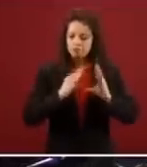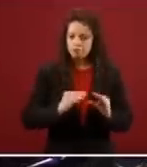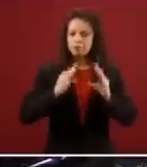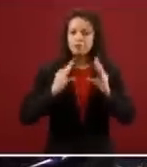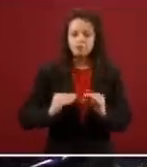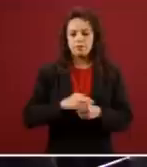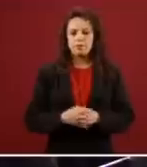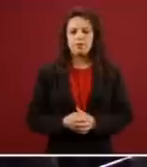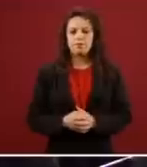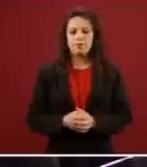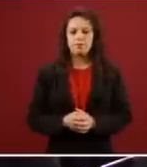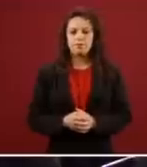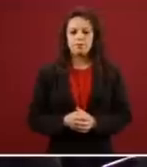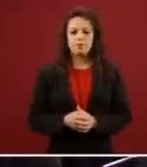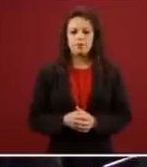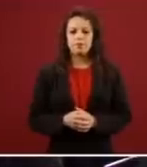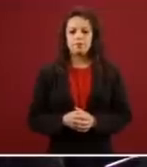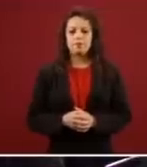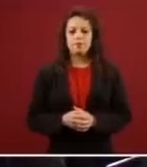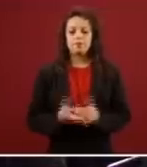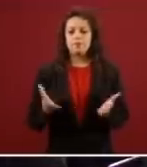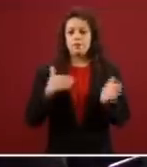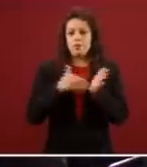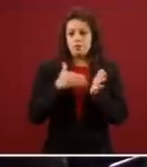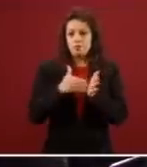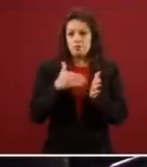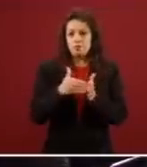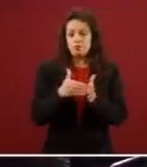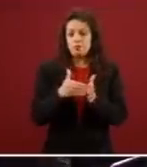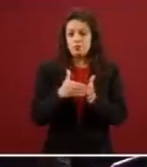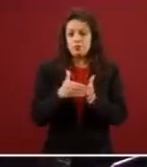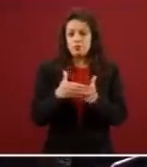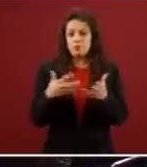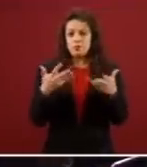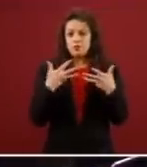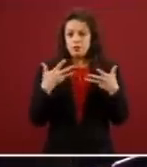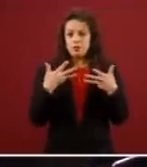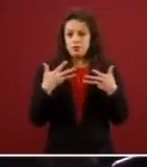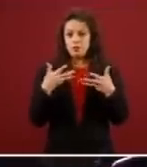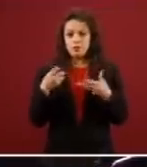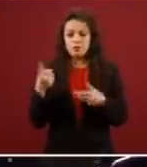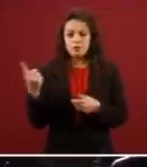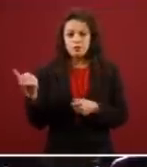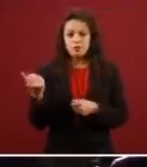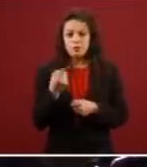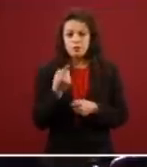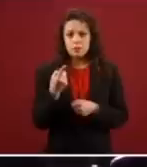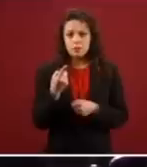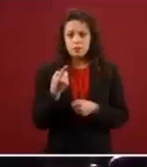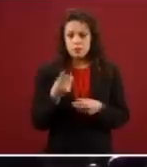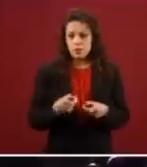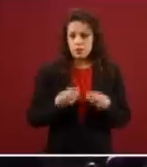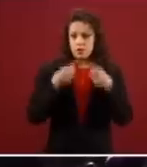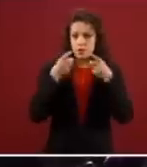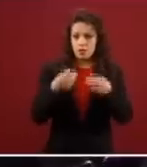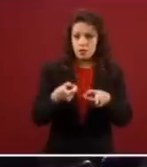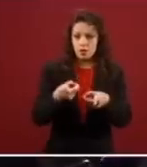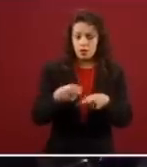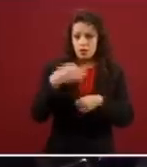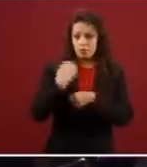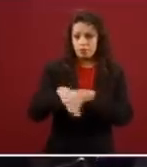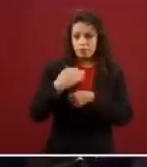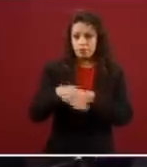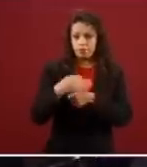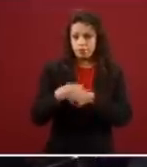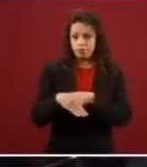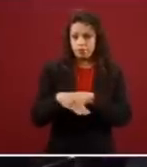esto… Y de los miles de millones que se están congelando, ¿se destinarían eventualmente al tema del bienestar, que